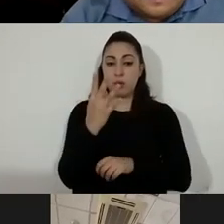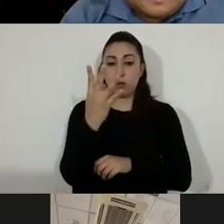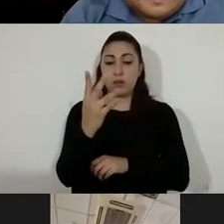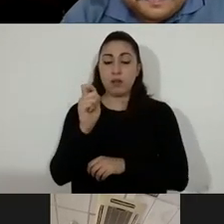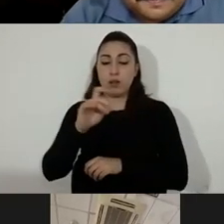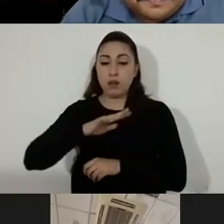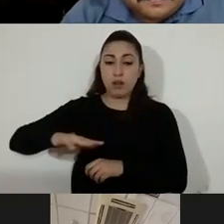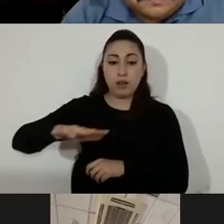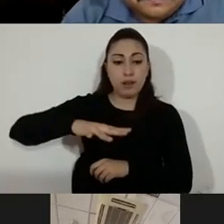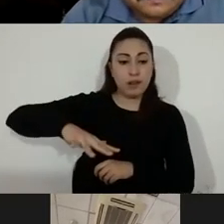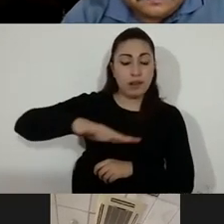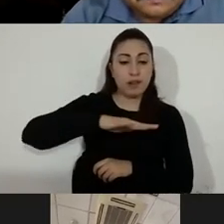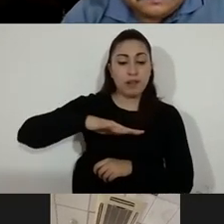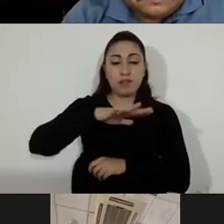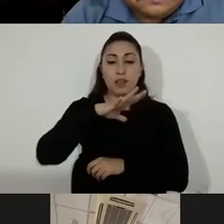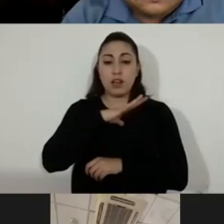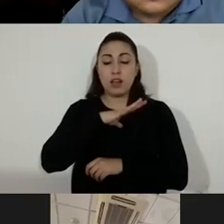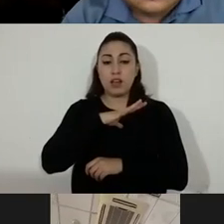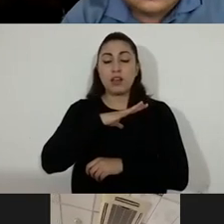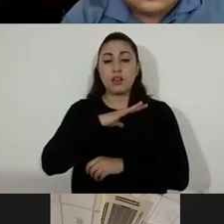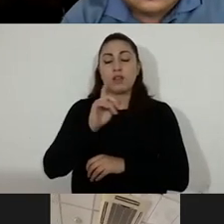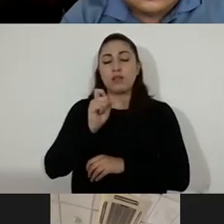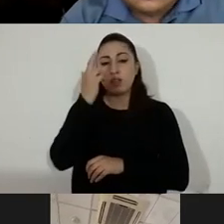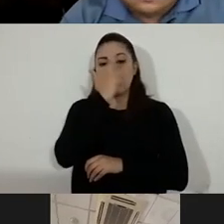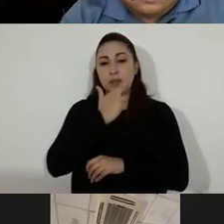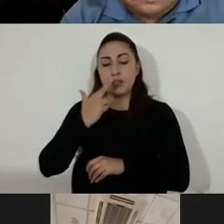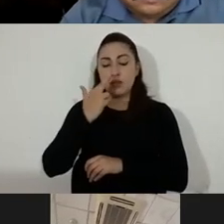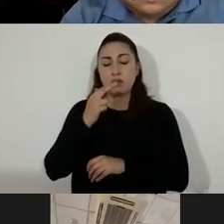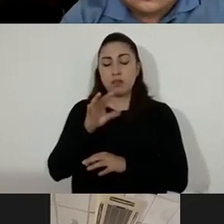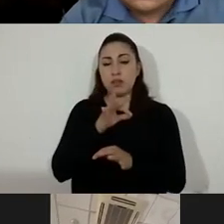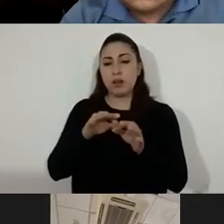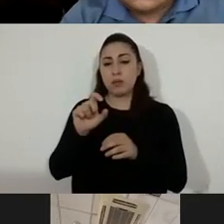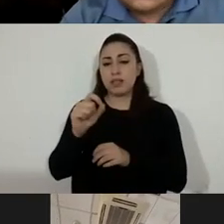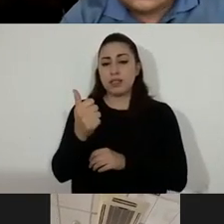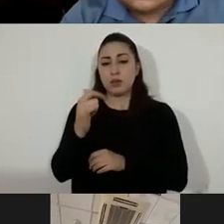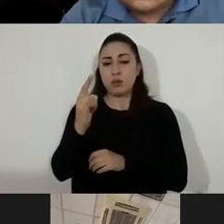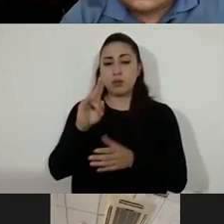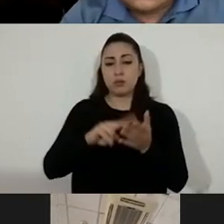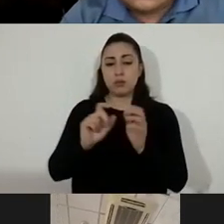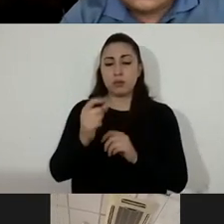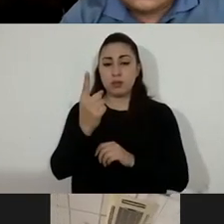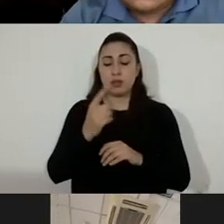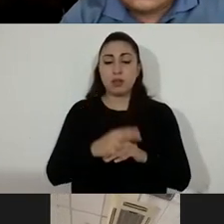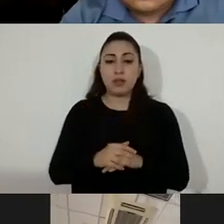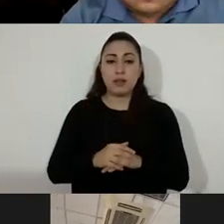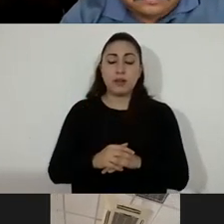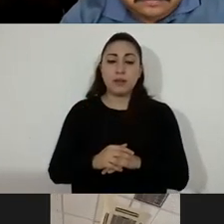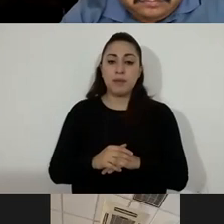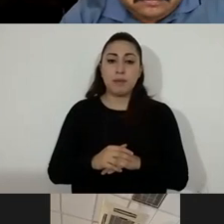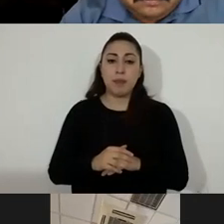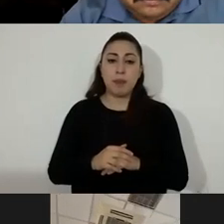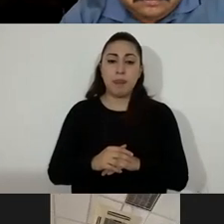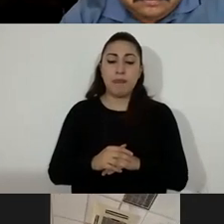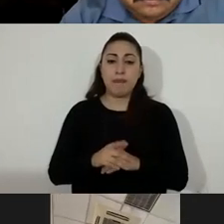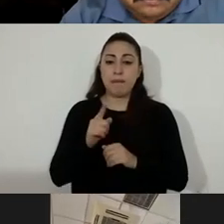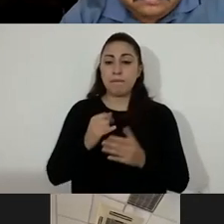unidades territoriales con corte al 26 de julio del 2021, teniéndose previsto terminar con